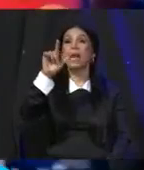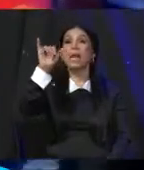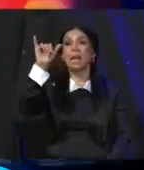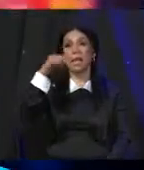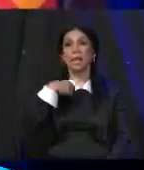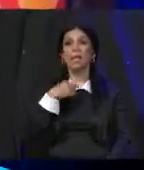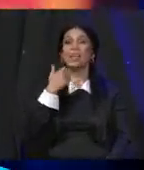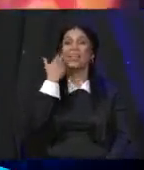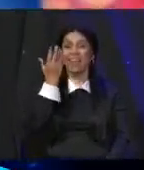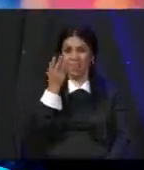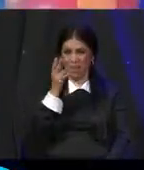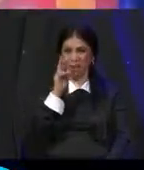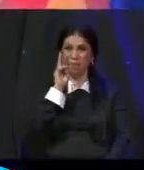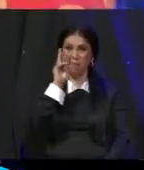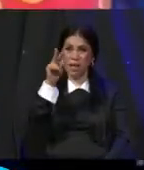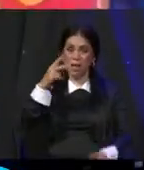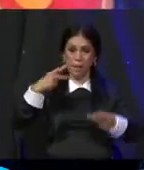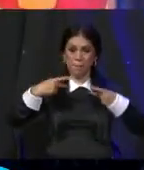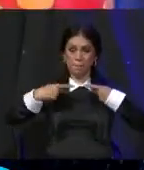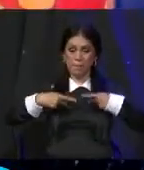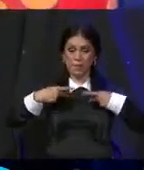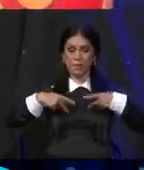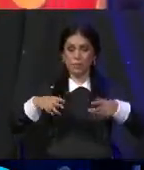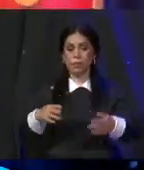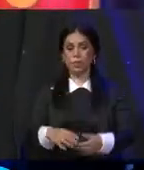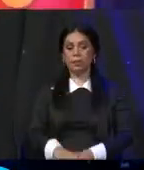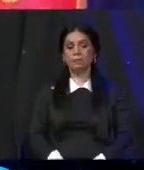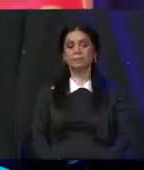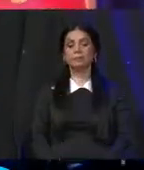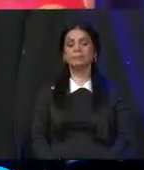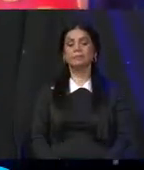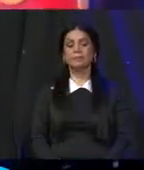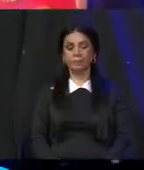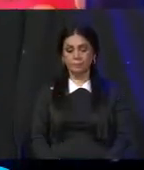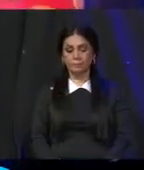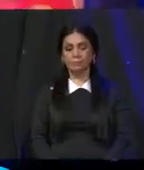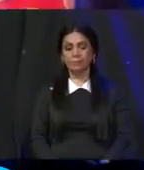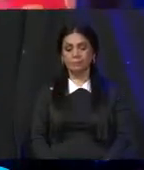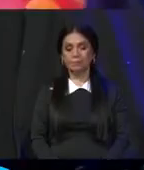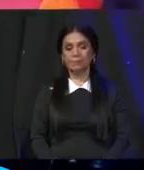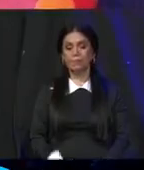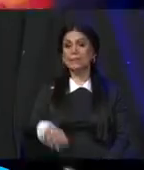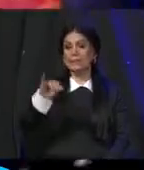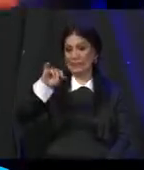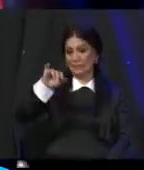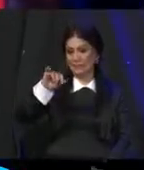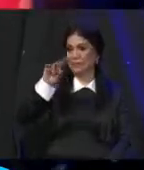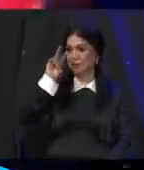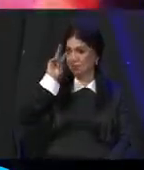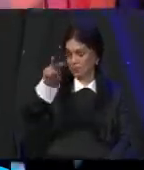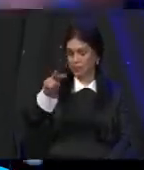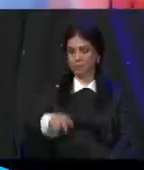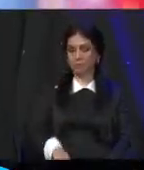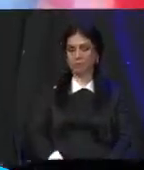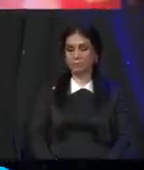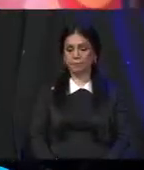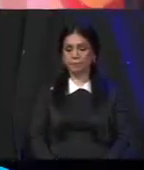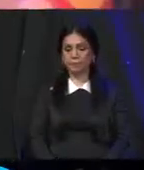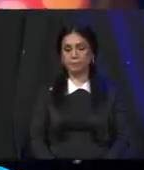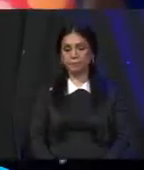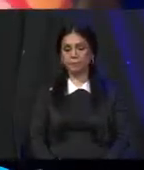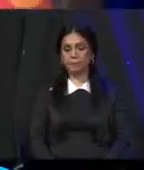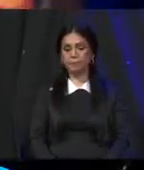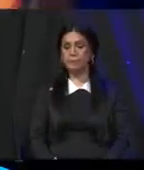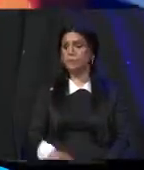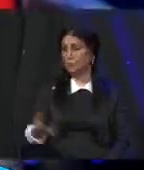los videos. Ajá. Y nos aventamos a hacer Río 70. Ajá. Y entonces, pues, obviamente con el riesgo de inviértele al